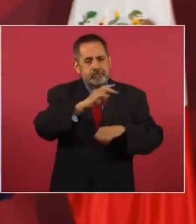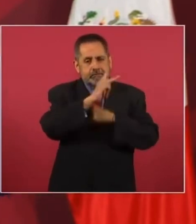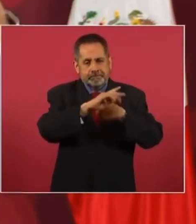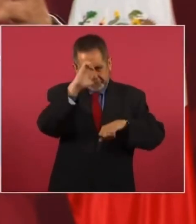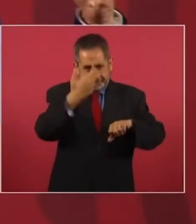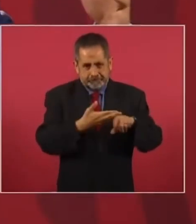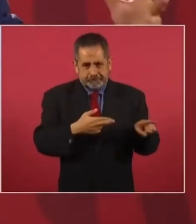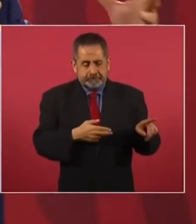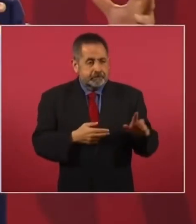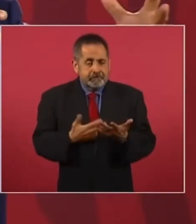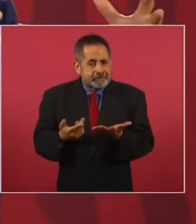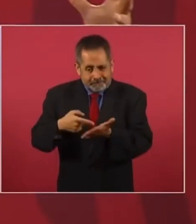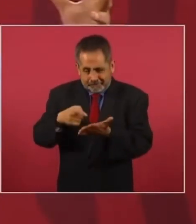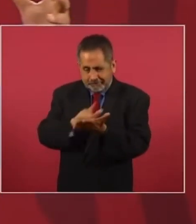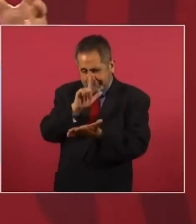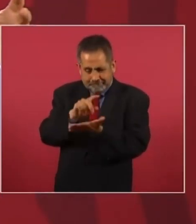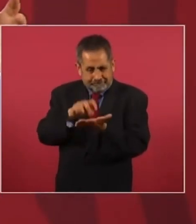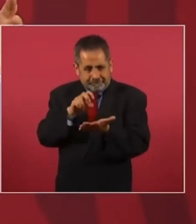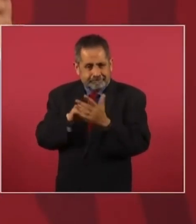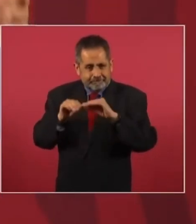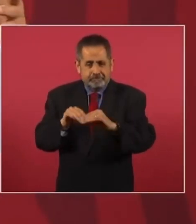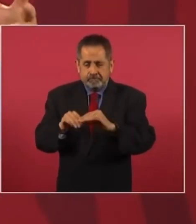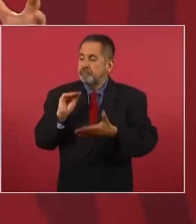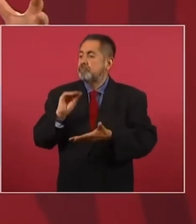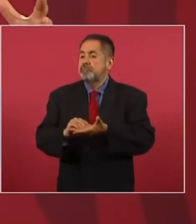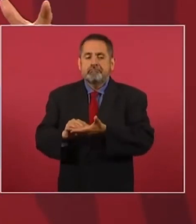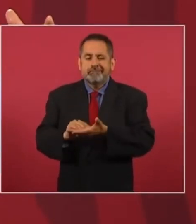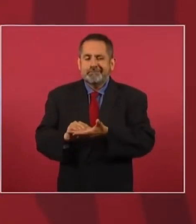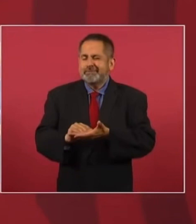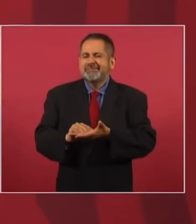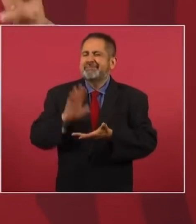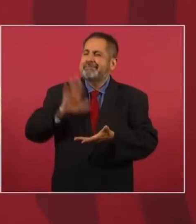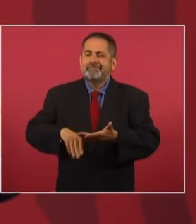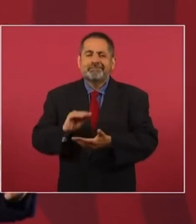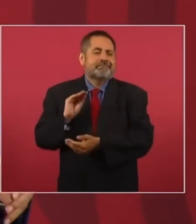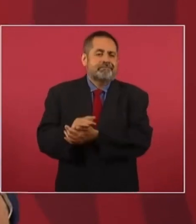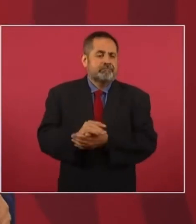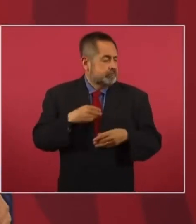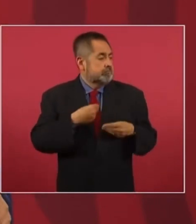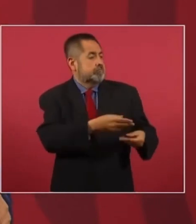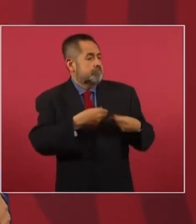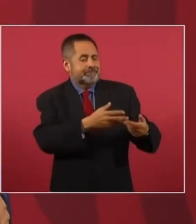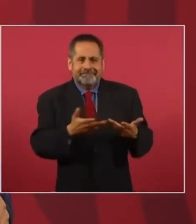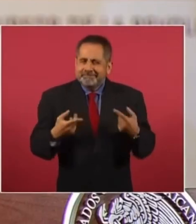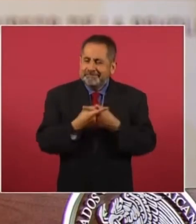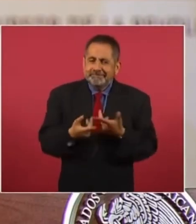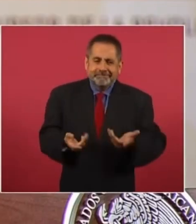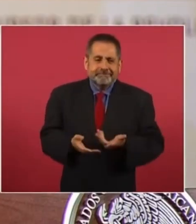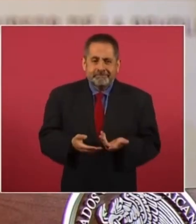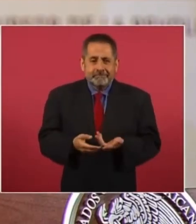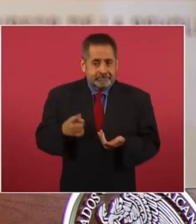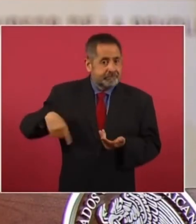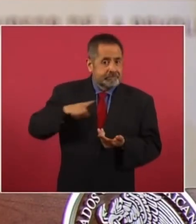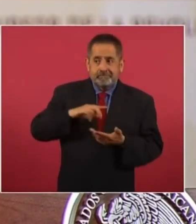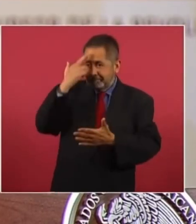Bueno, las mismas leyes que ellos aprobaron, las